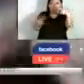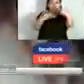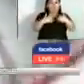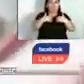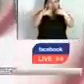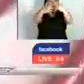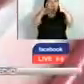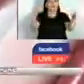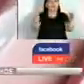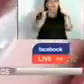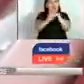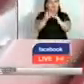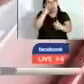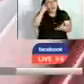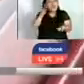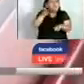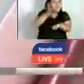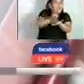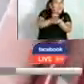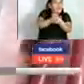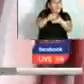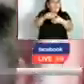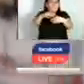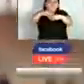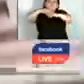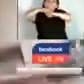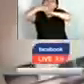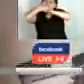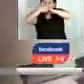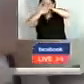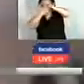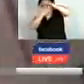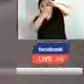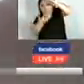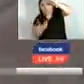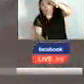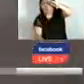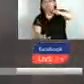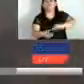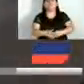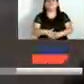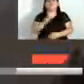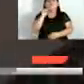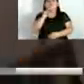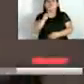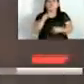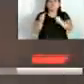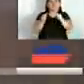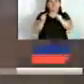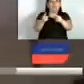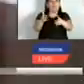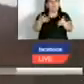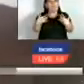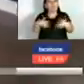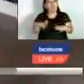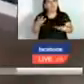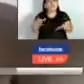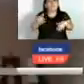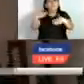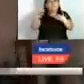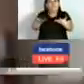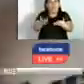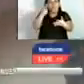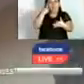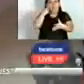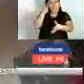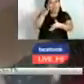informe preliminar que se ha podido dar a conocer, y en ese trajín se ha iniciado una pelea que lamentablemente por la presión